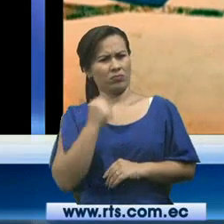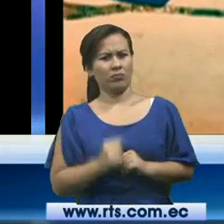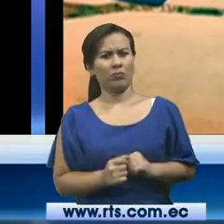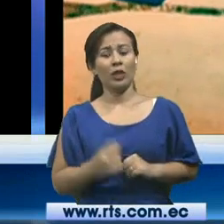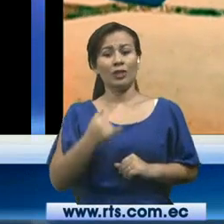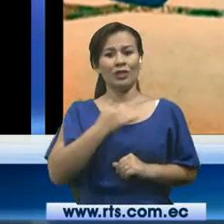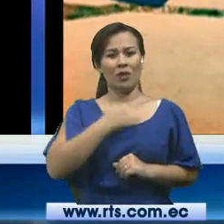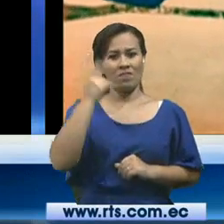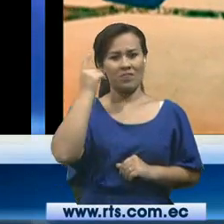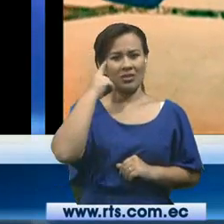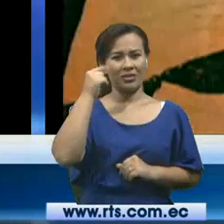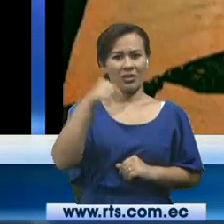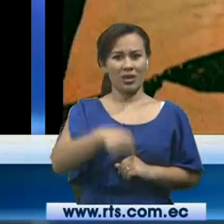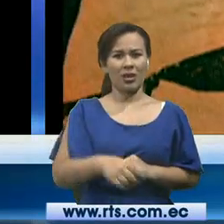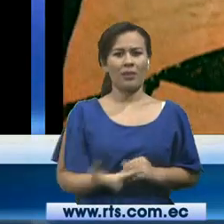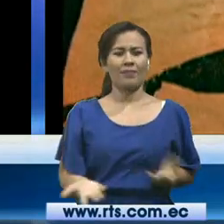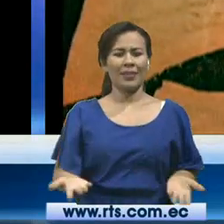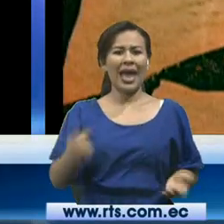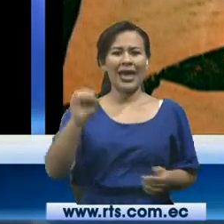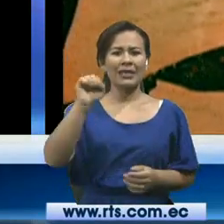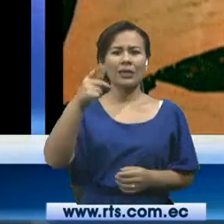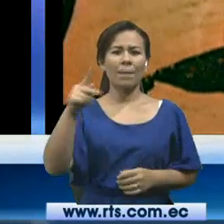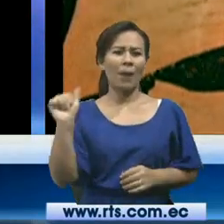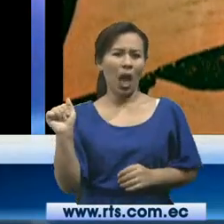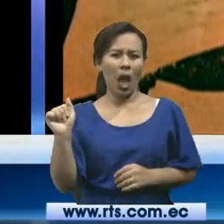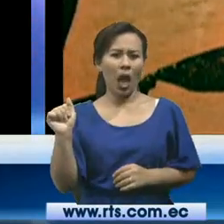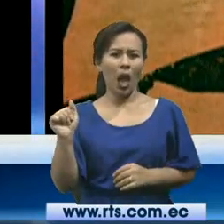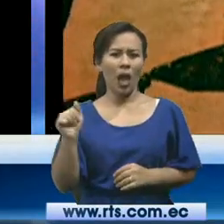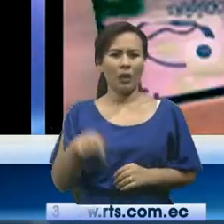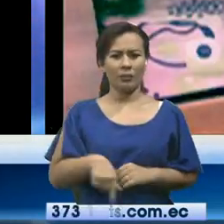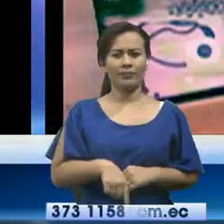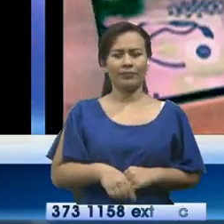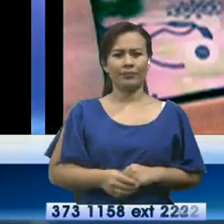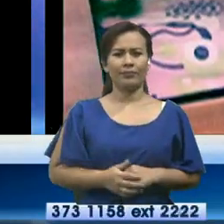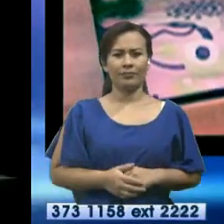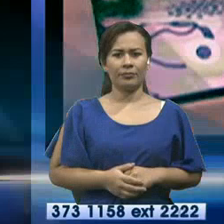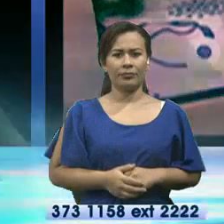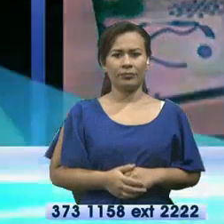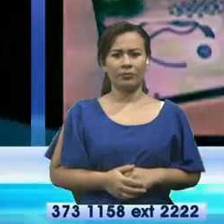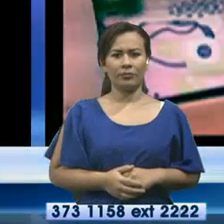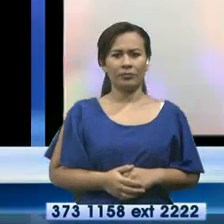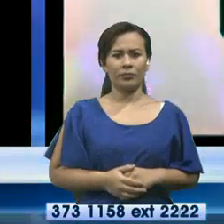imaginé porque si fuera un spa, hubiera